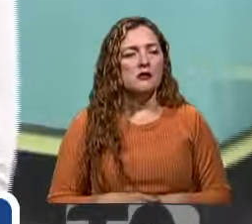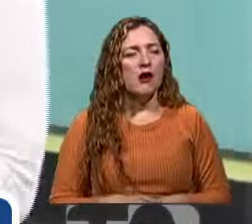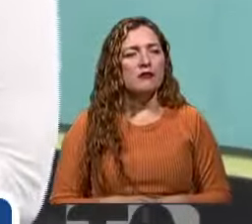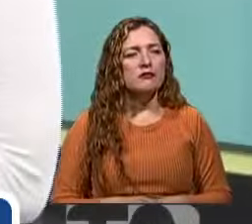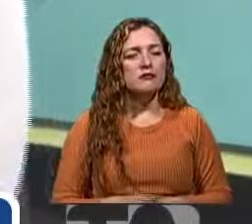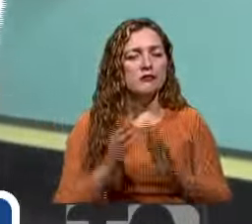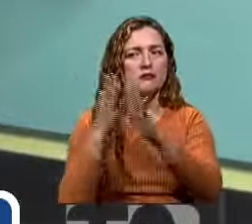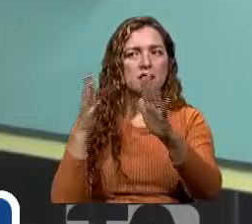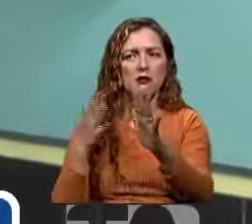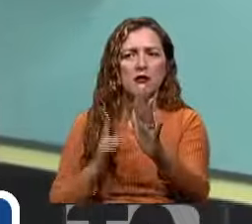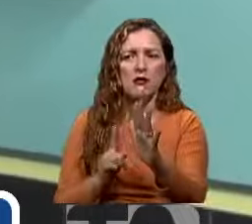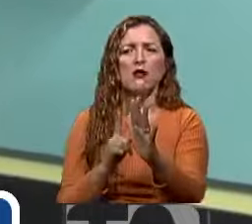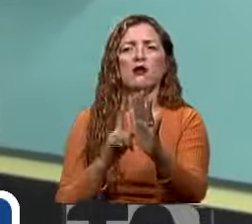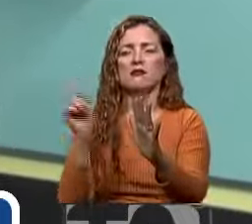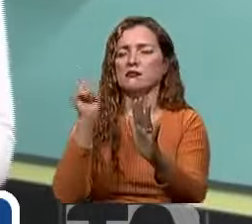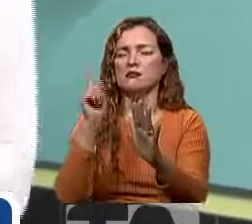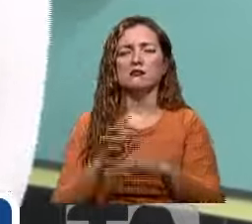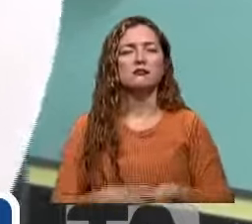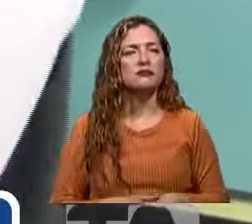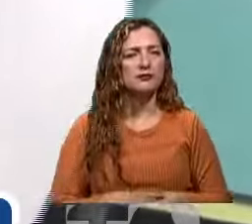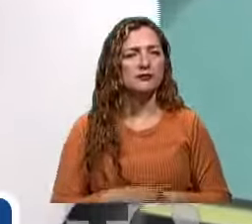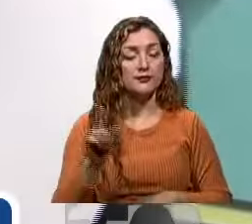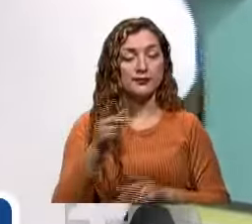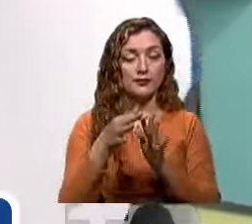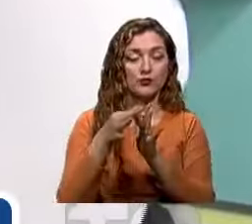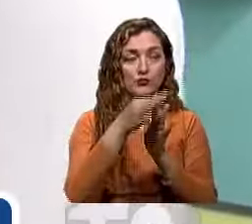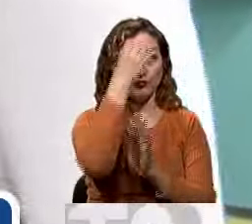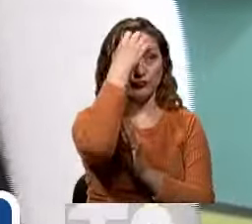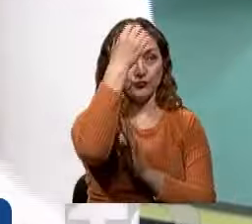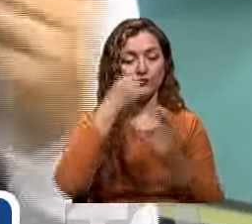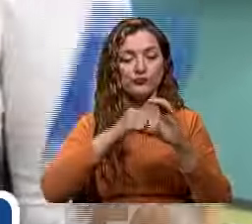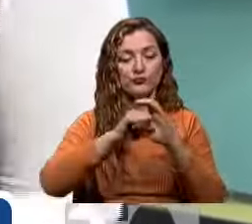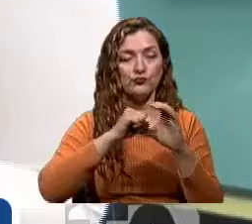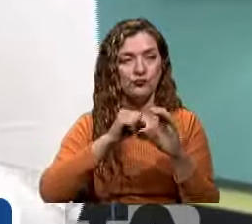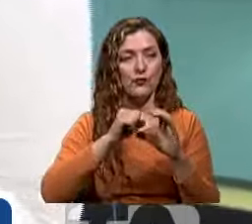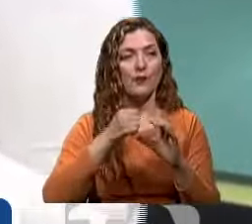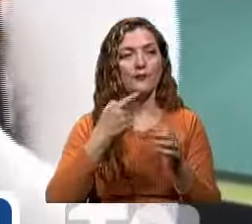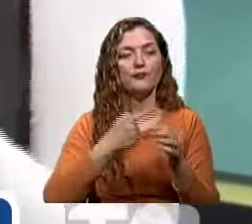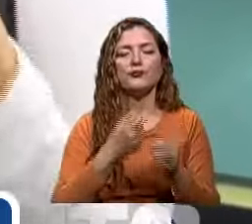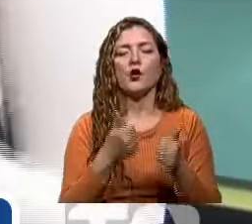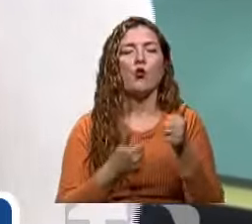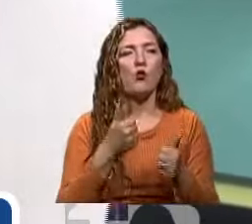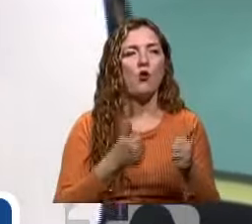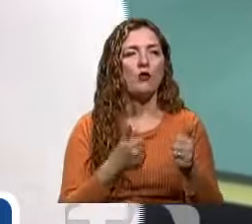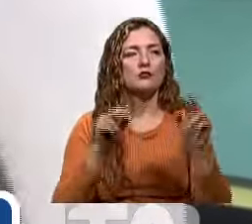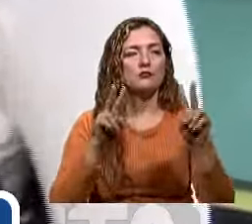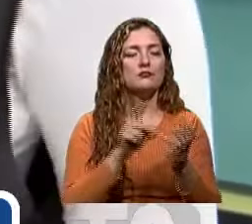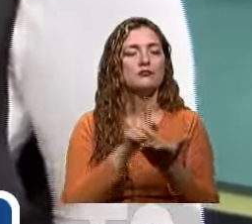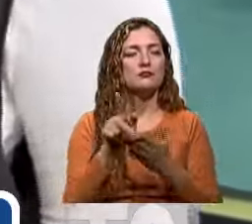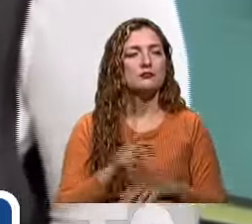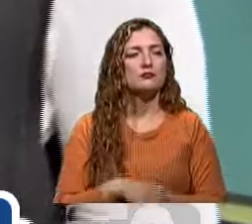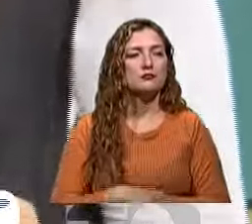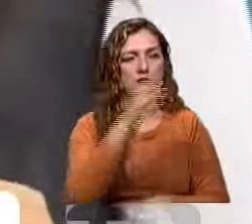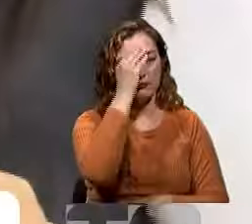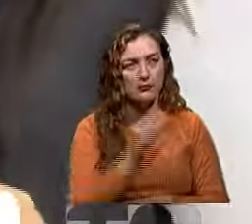esas largas filas. Estamos con Cristian Álvarez, muy buenos días, guía educativo del Metro de Quito, para que nos comente cuáles son estos medios digitales de pago.